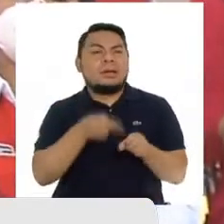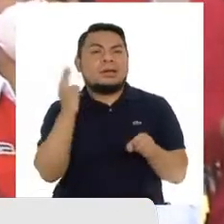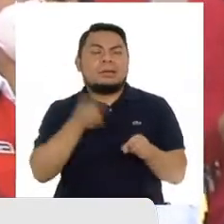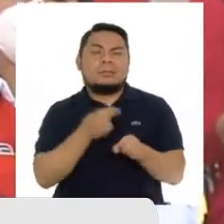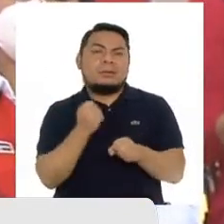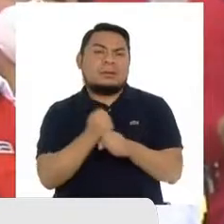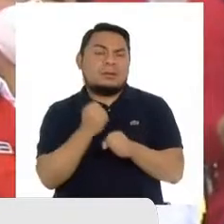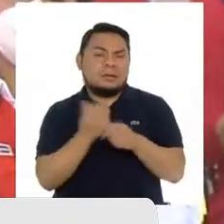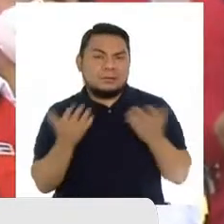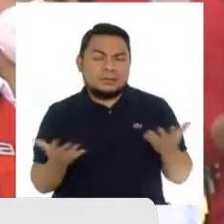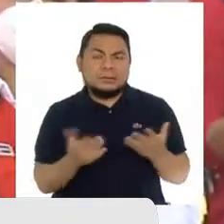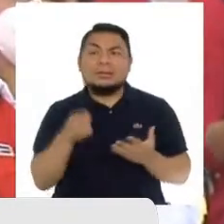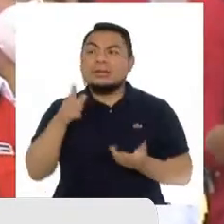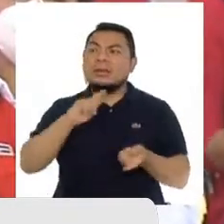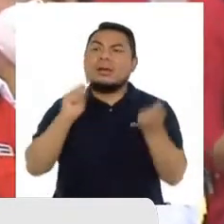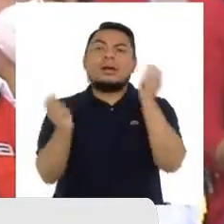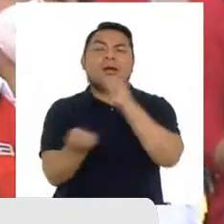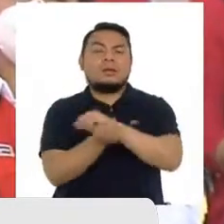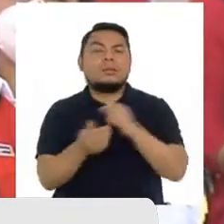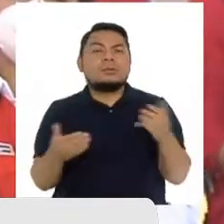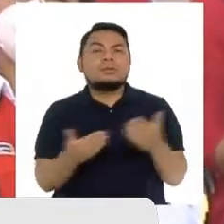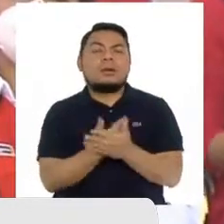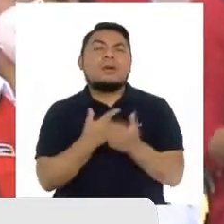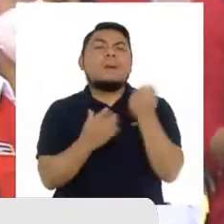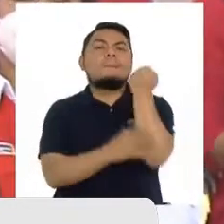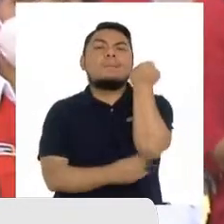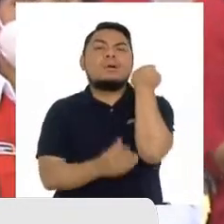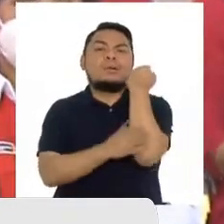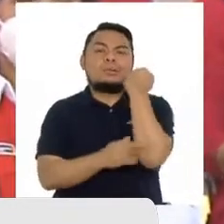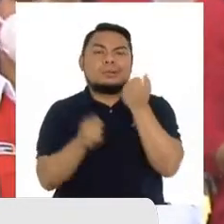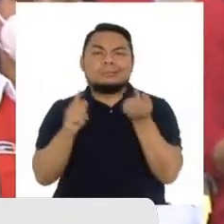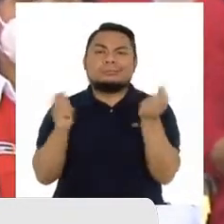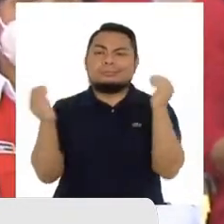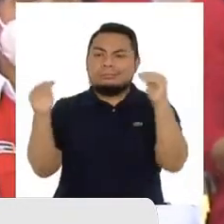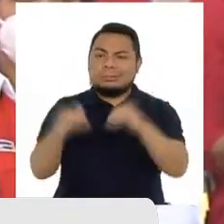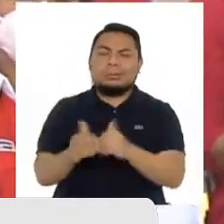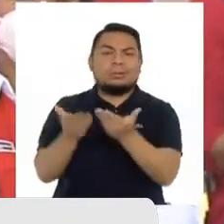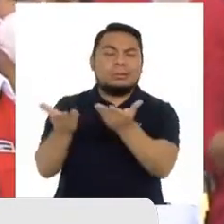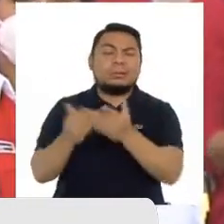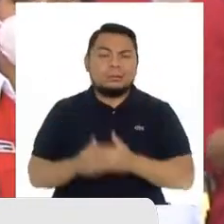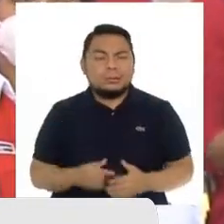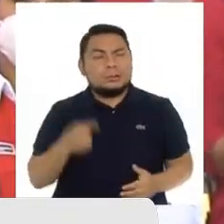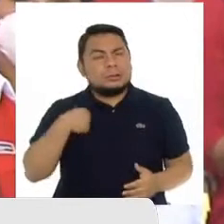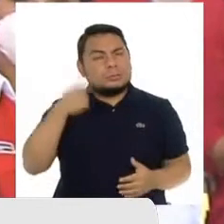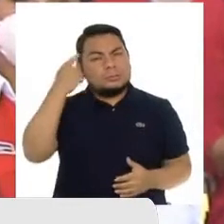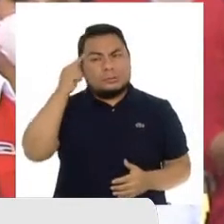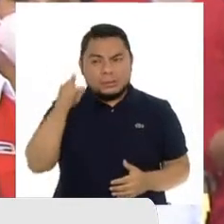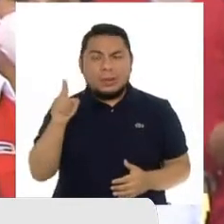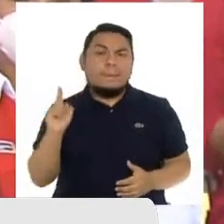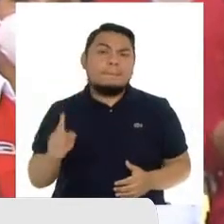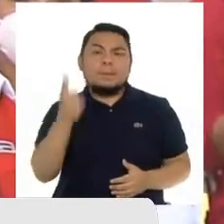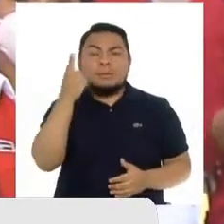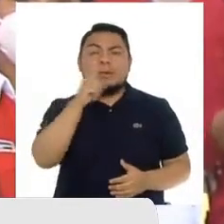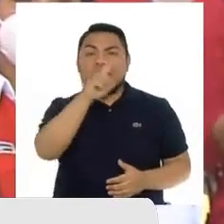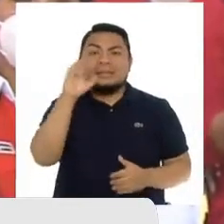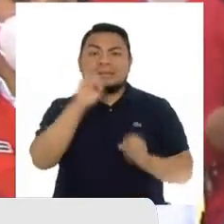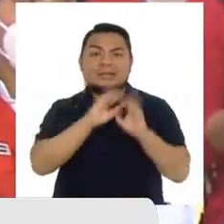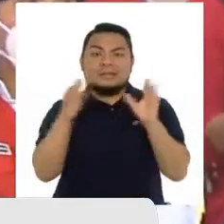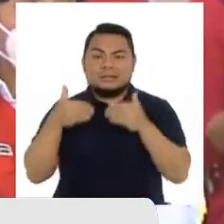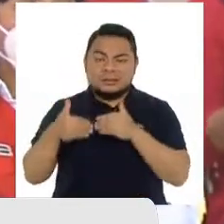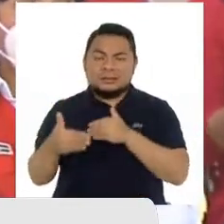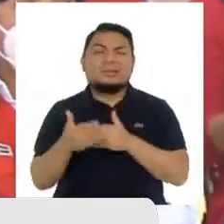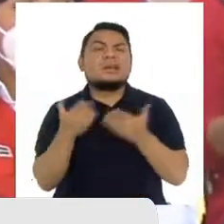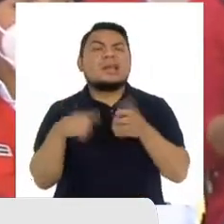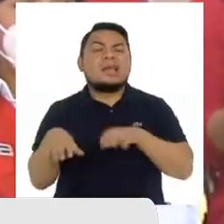y se convirtieron en nuevos pobres por ello nuestra prioridad en estos 100 días ha